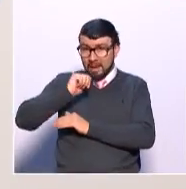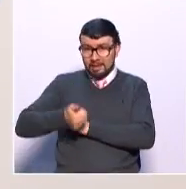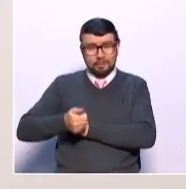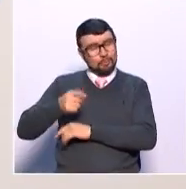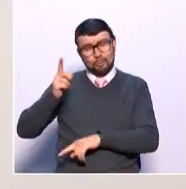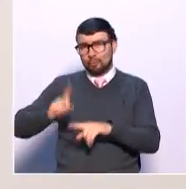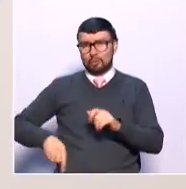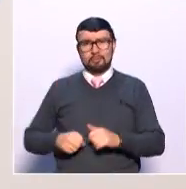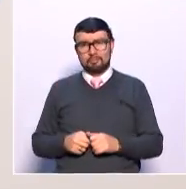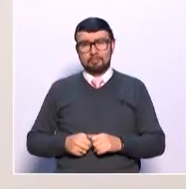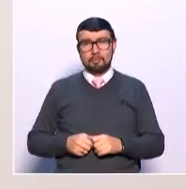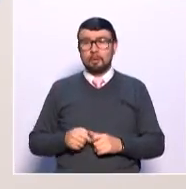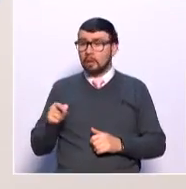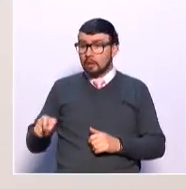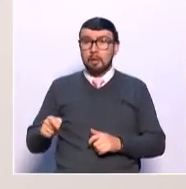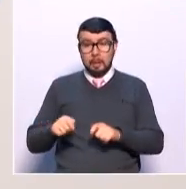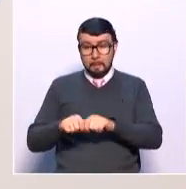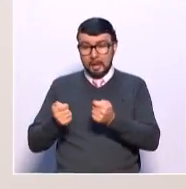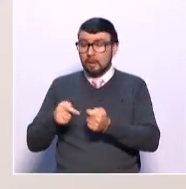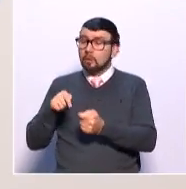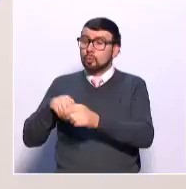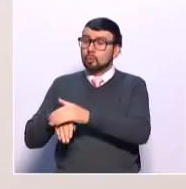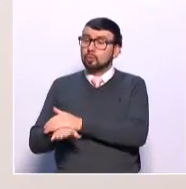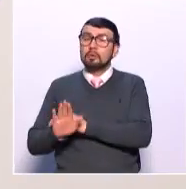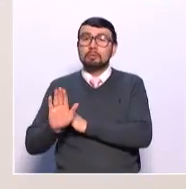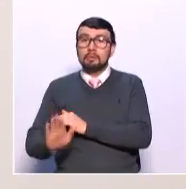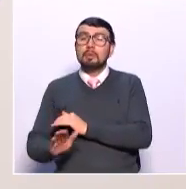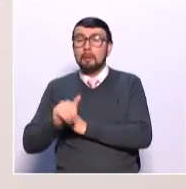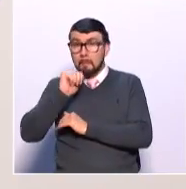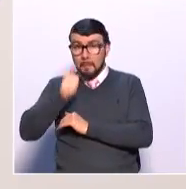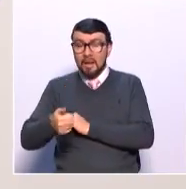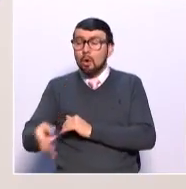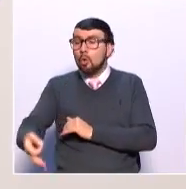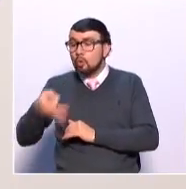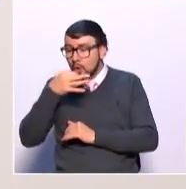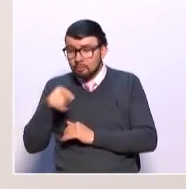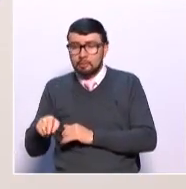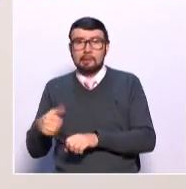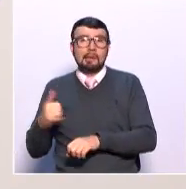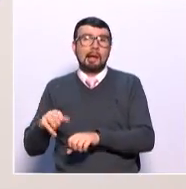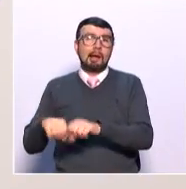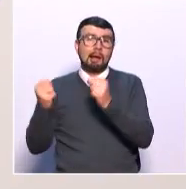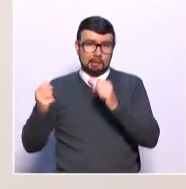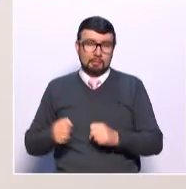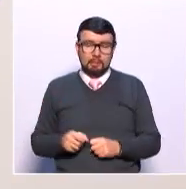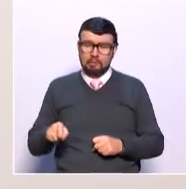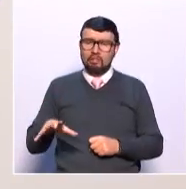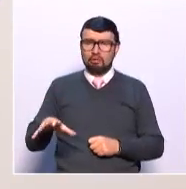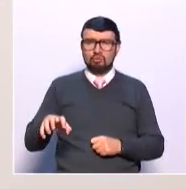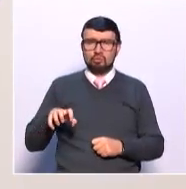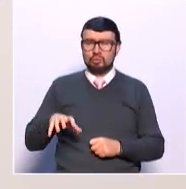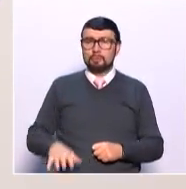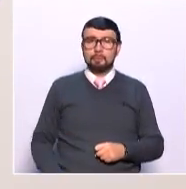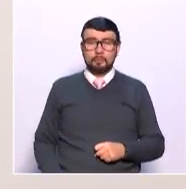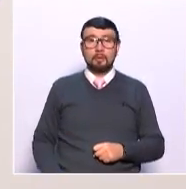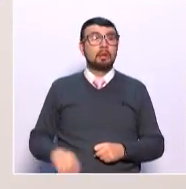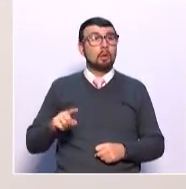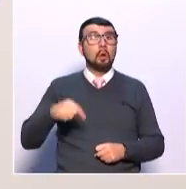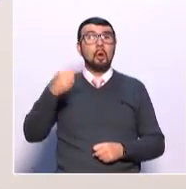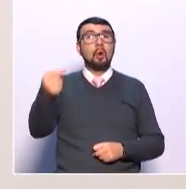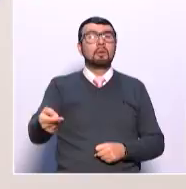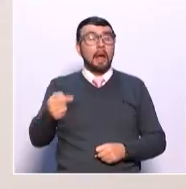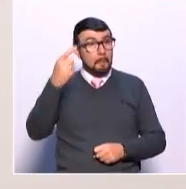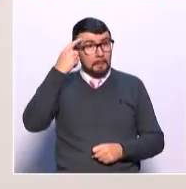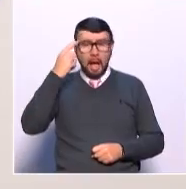microgramos porque la que partan guardan para tomarse en al otro día ya se dan se oxidan y al otro día se la toman